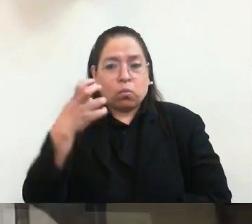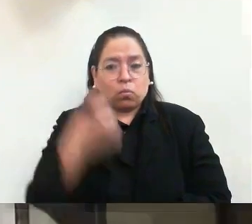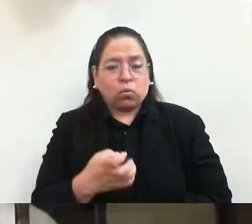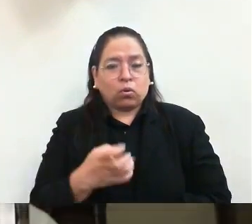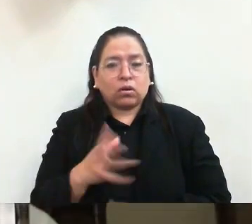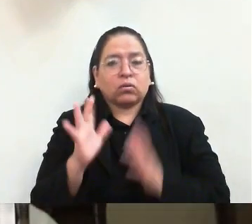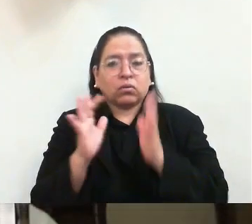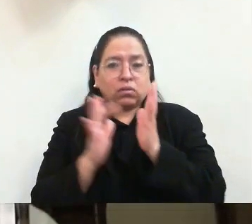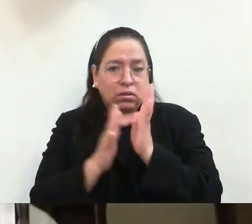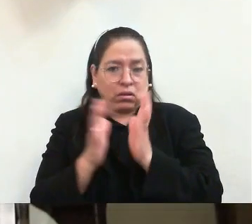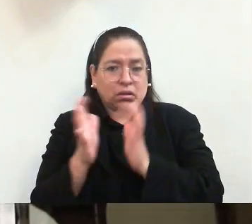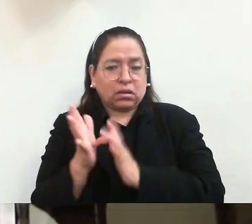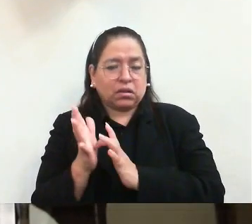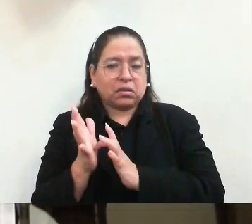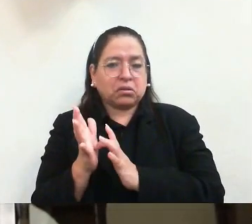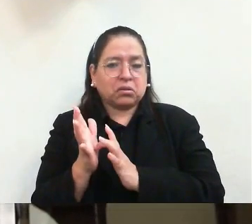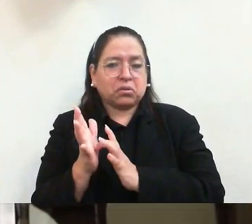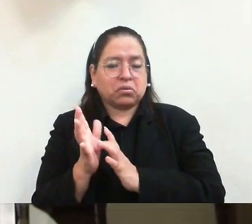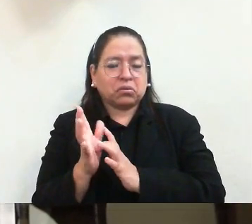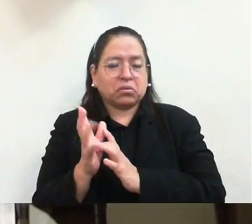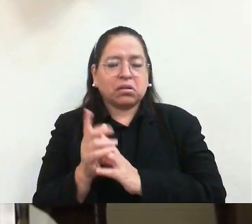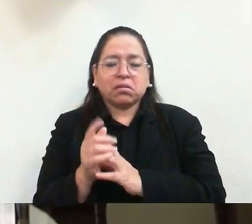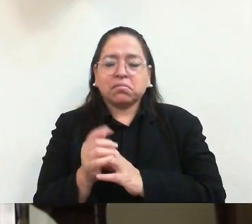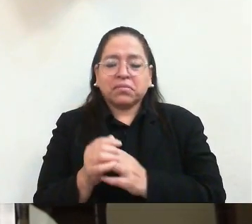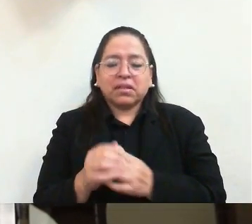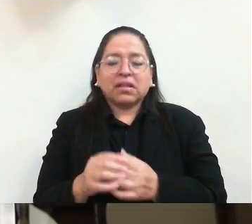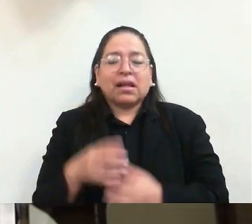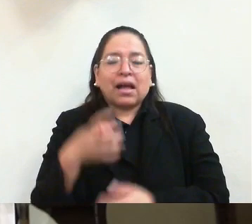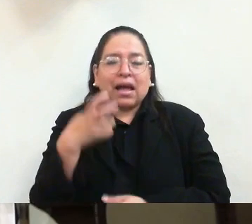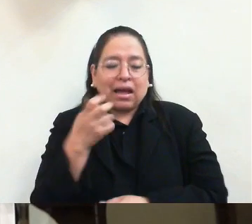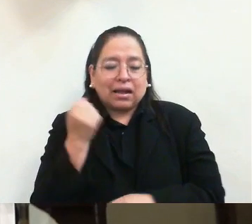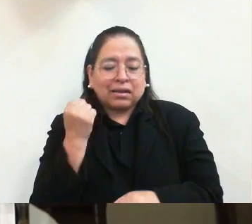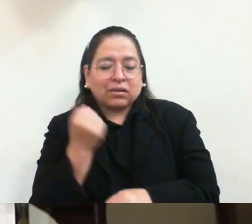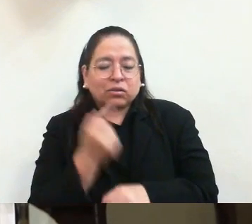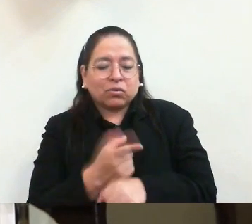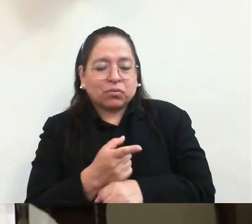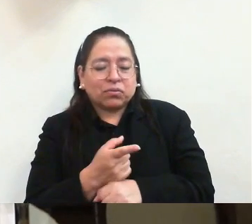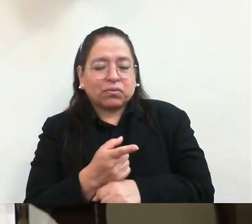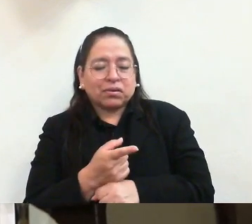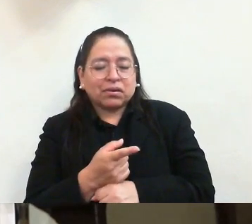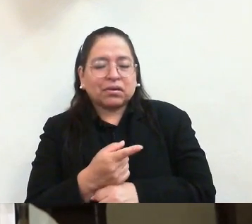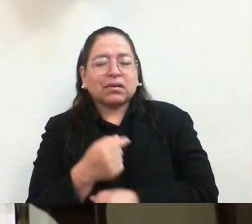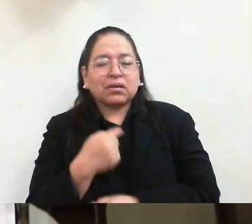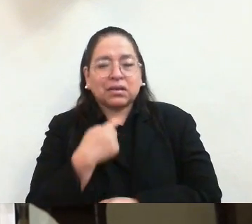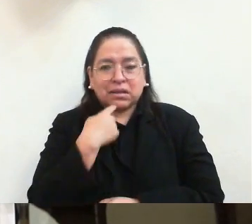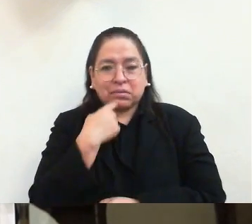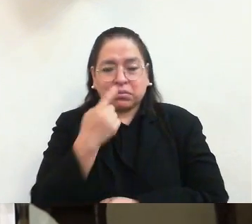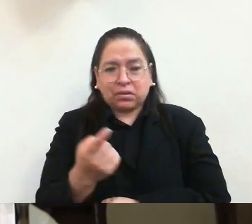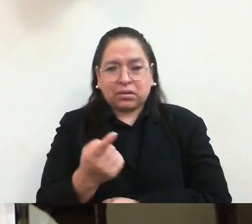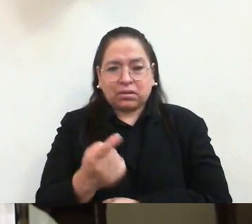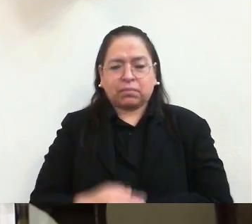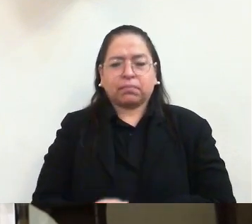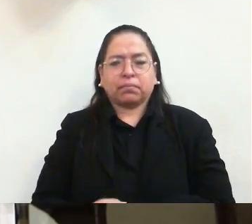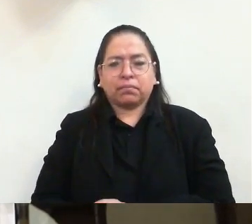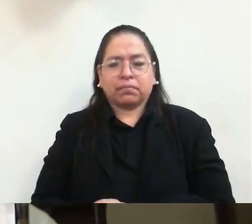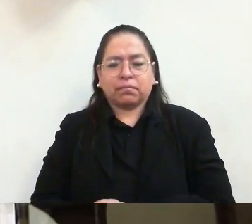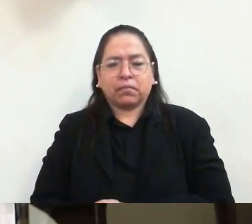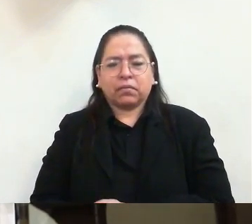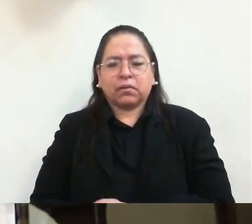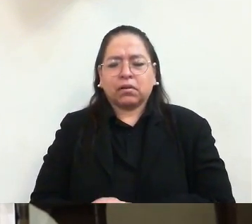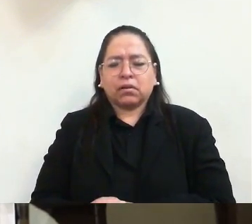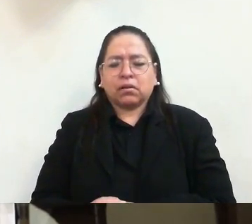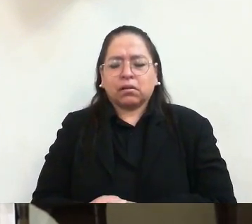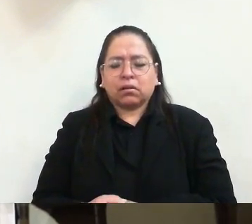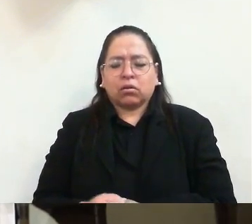discreto nos recuerda esa verdad quien tiene derecho a juzgar